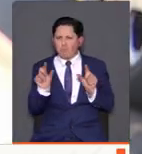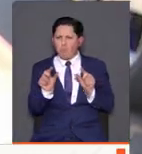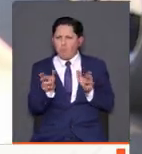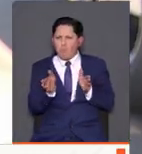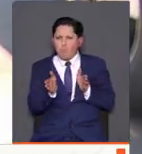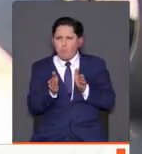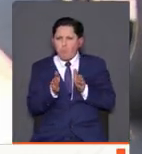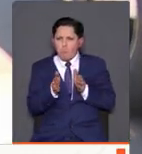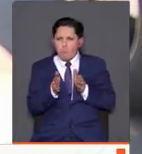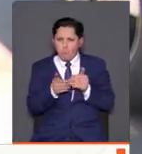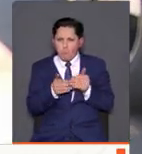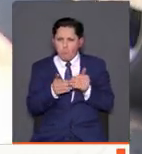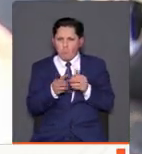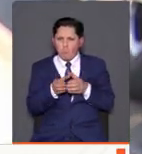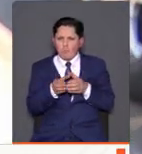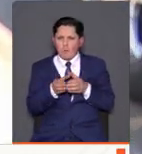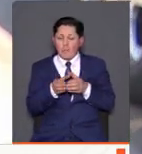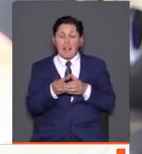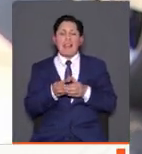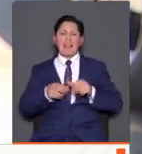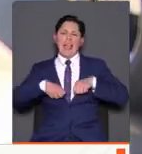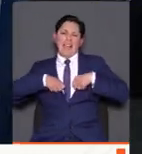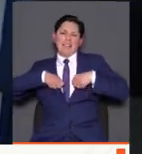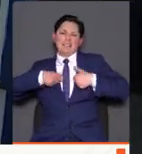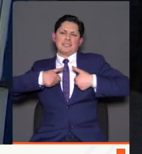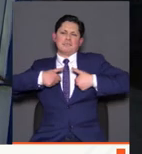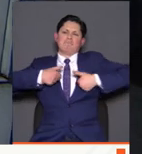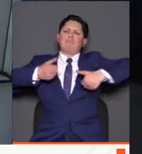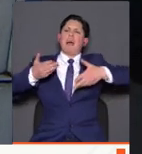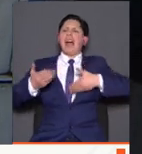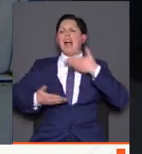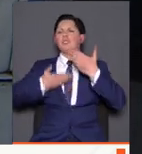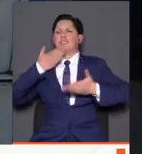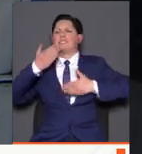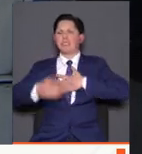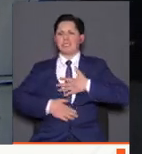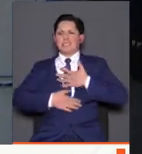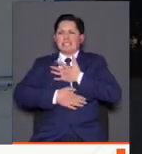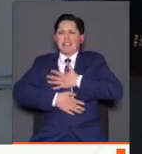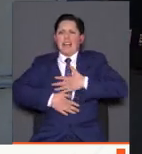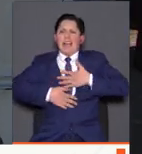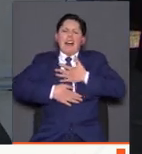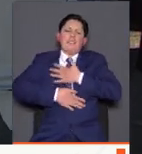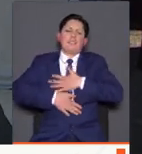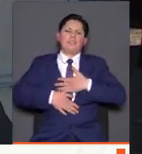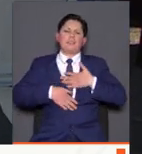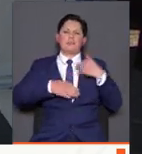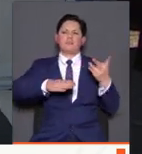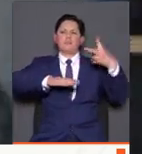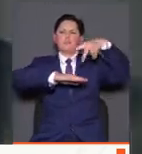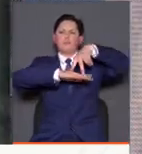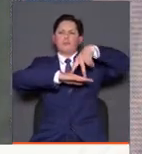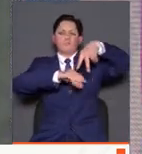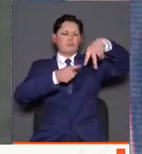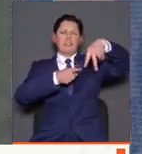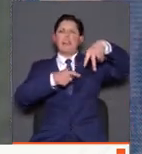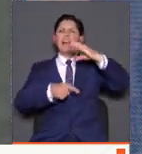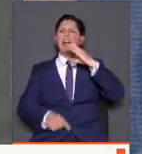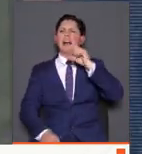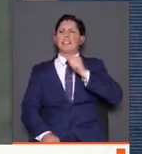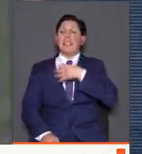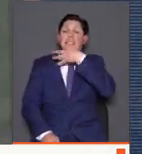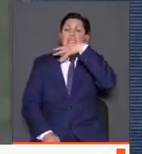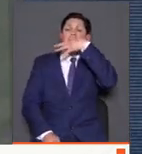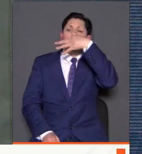muy entretenido, la gente la gozaba. Siempre me acordaba a mi señora del cantante que invitó a Camilo VI. Decir